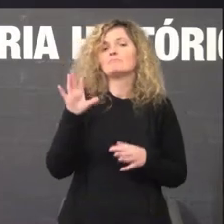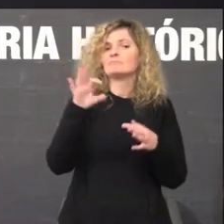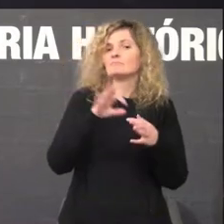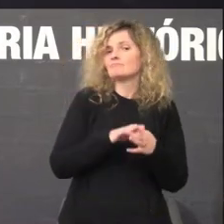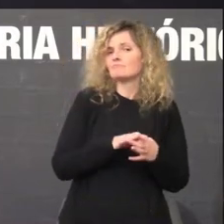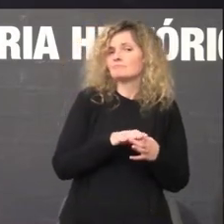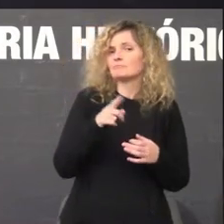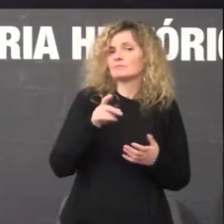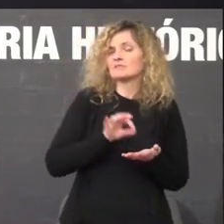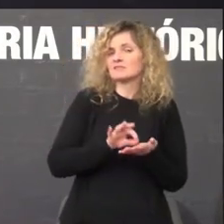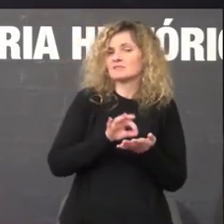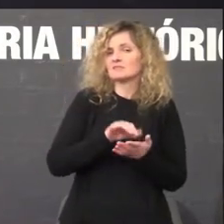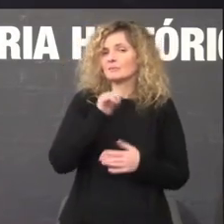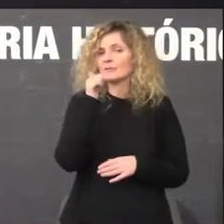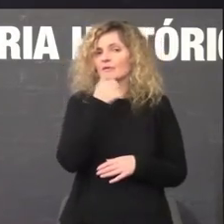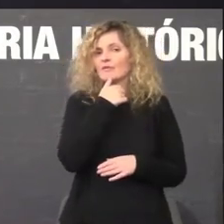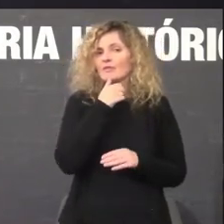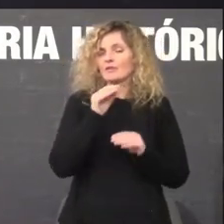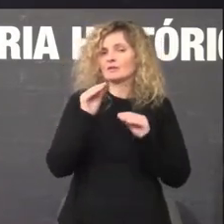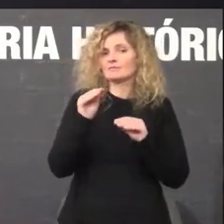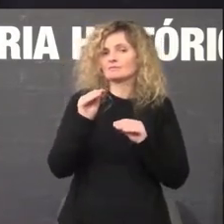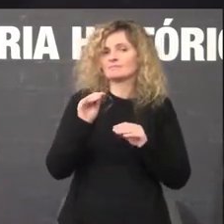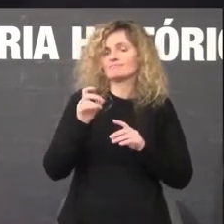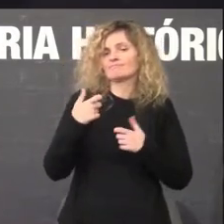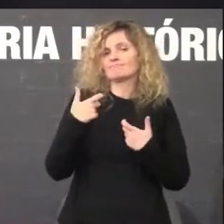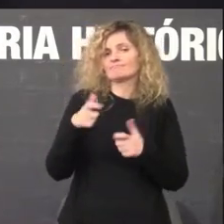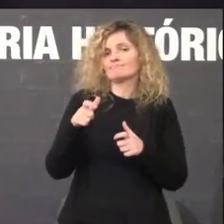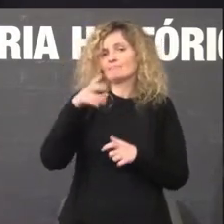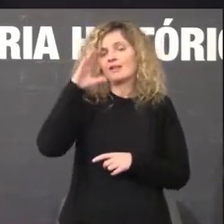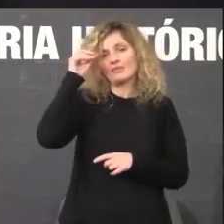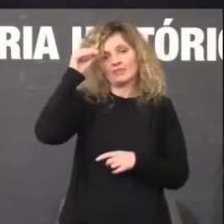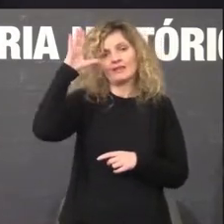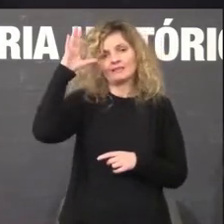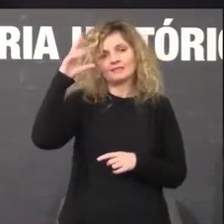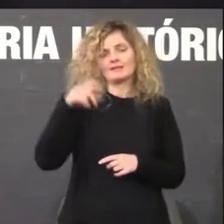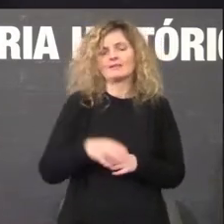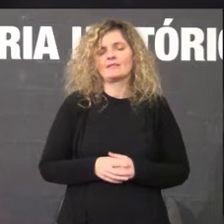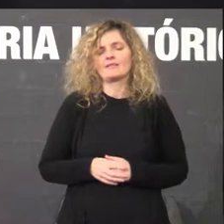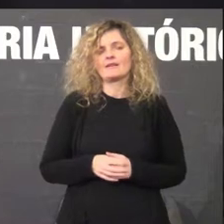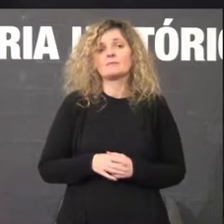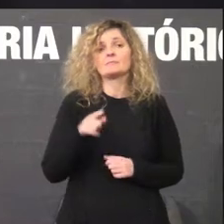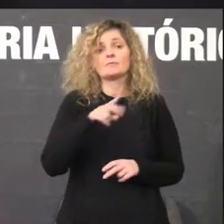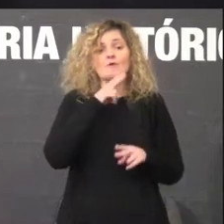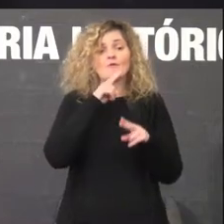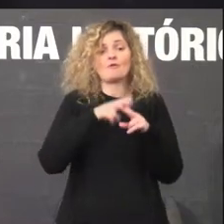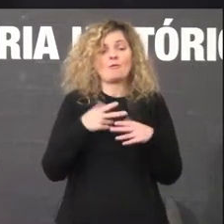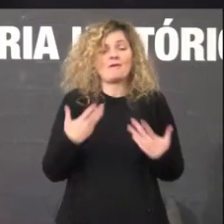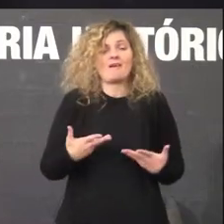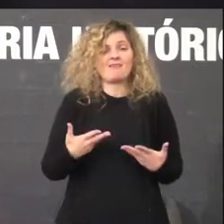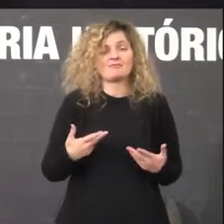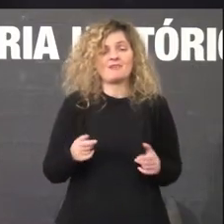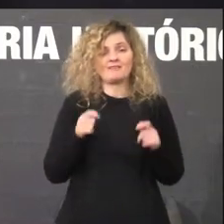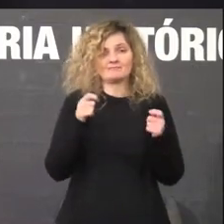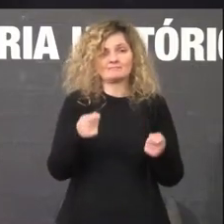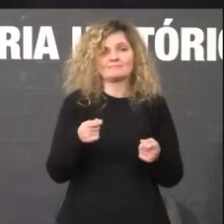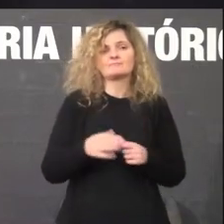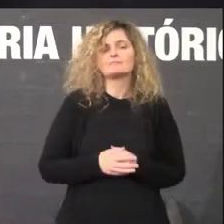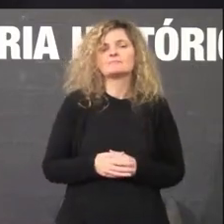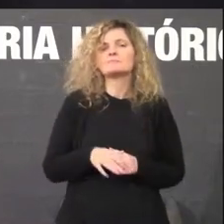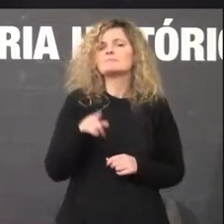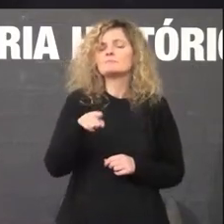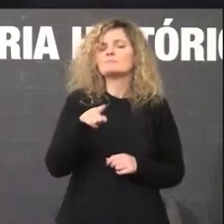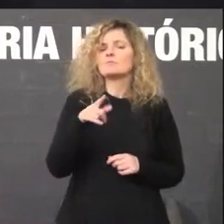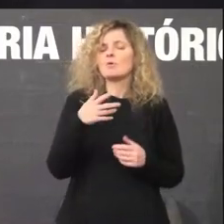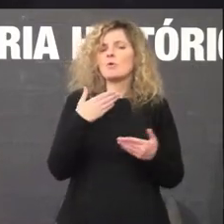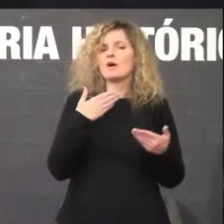los servicios secretos, servicios de inteligencia, que le llamamos ahora, ¿no? Y